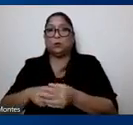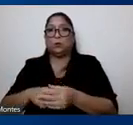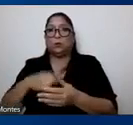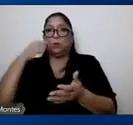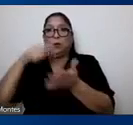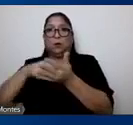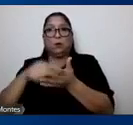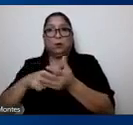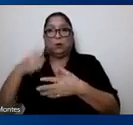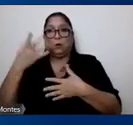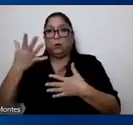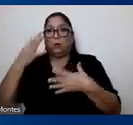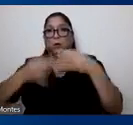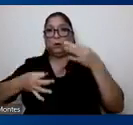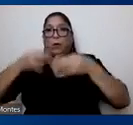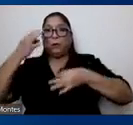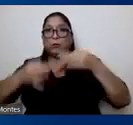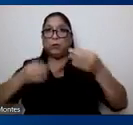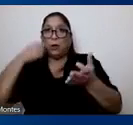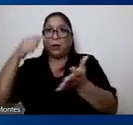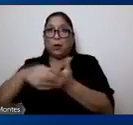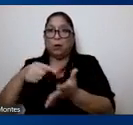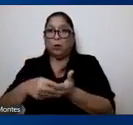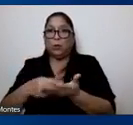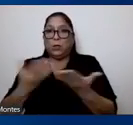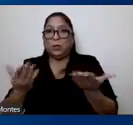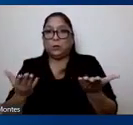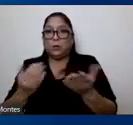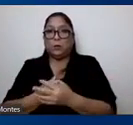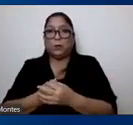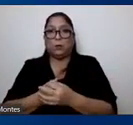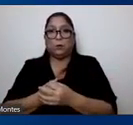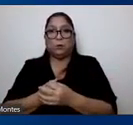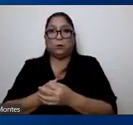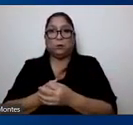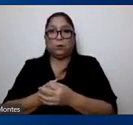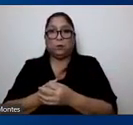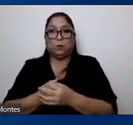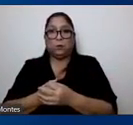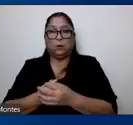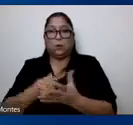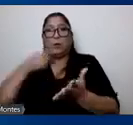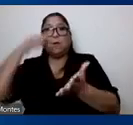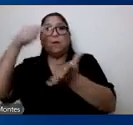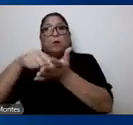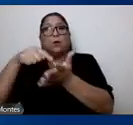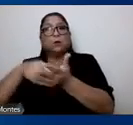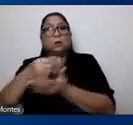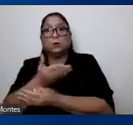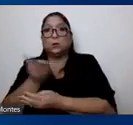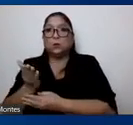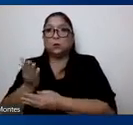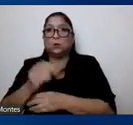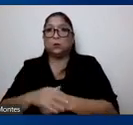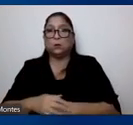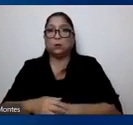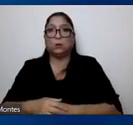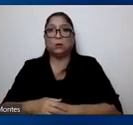Comisión de la Verdad y la Reconciliación. Bueno, quisiera presentar es esta,